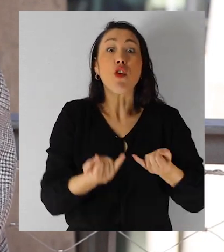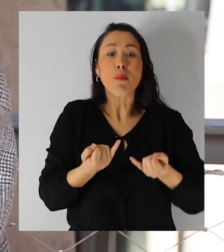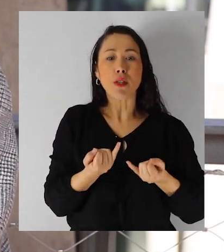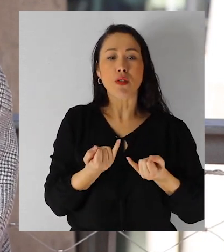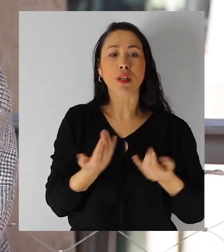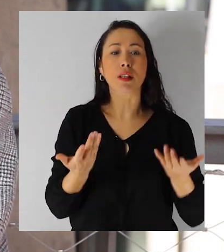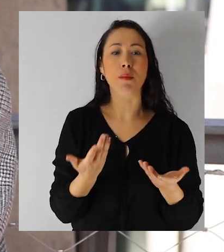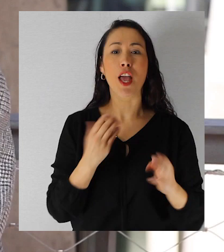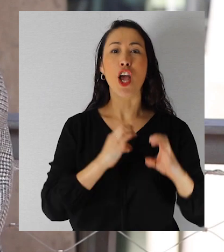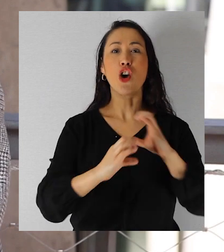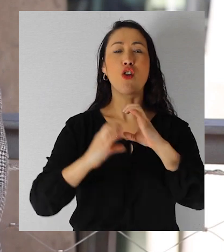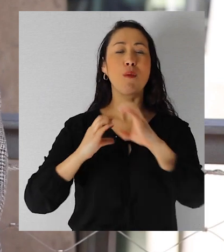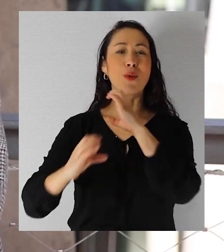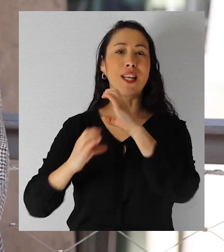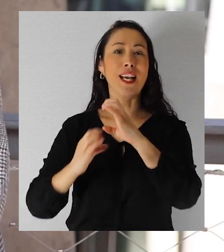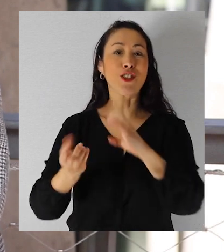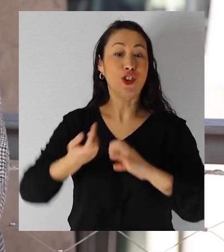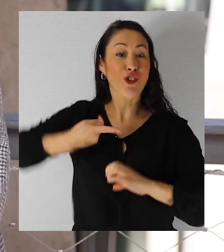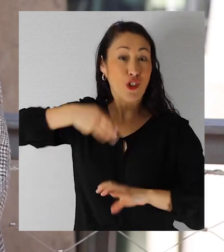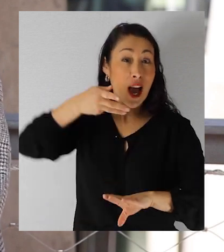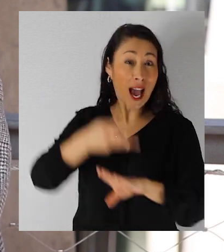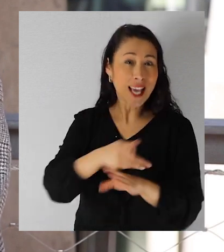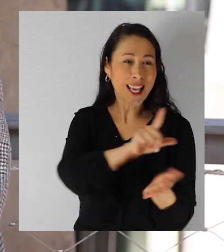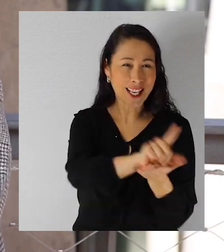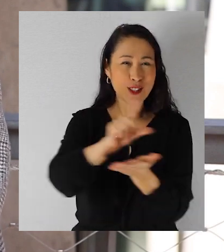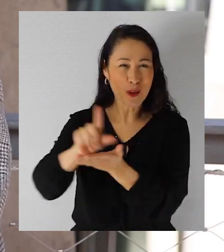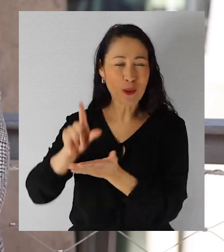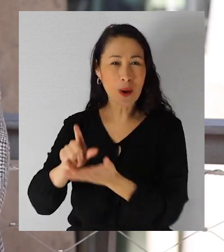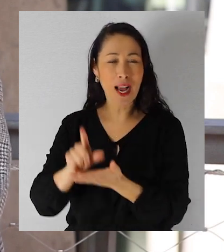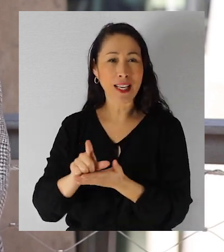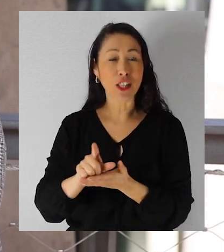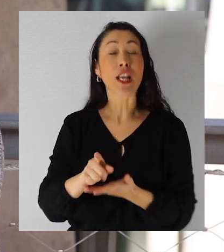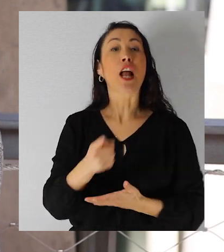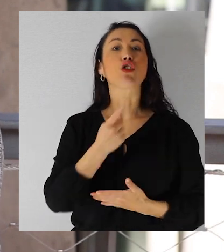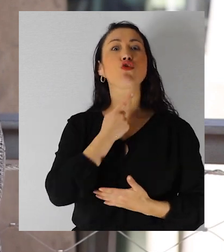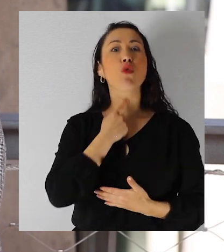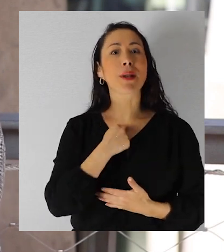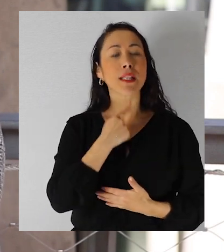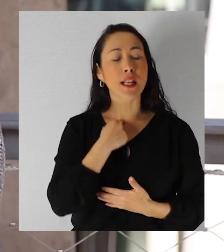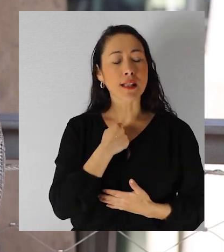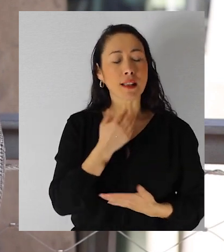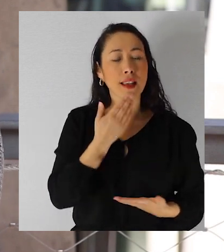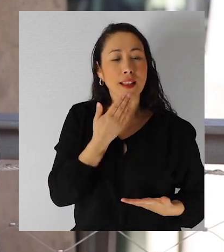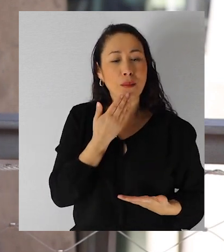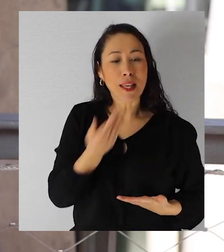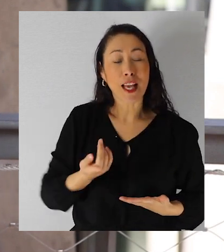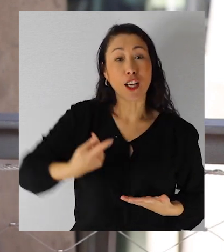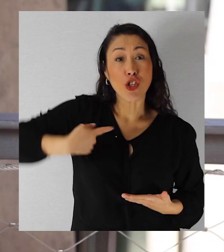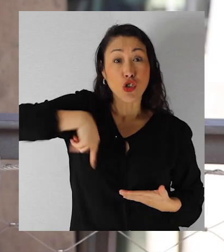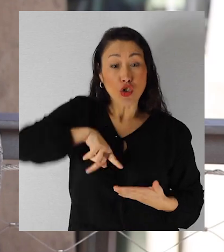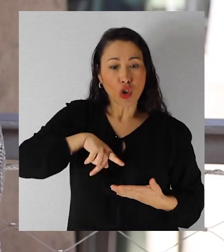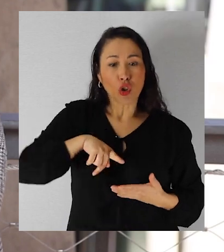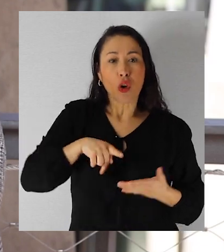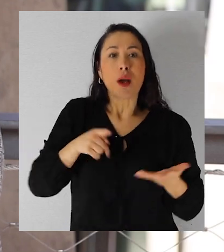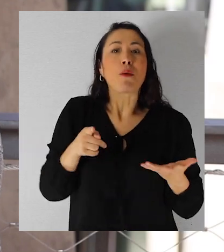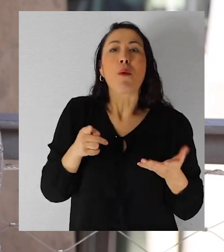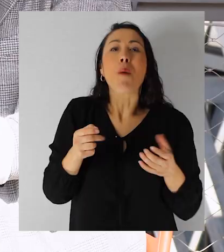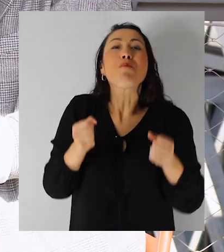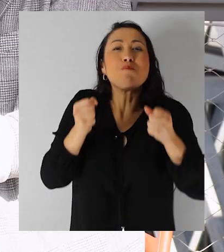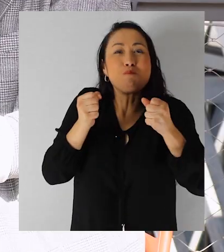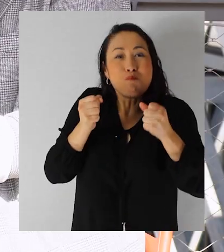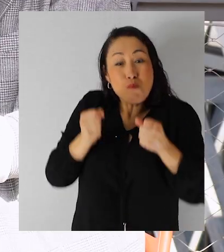la comunicación que nosotros podamos tener en esos lugares. Y fíjate que algo súper interesante, que también dice algo que en la medida de lo